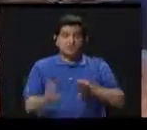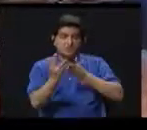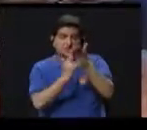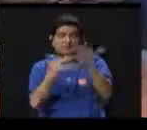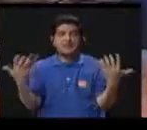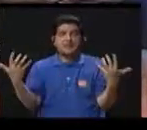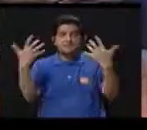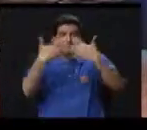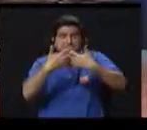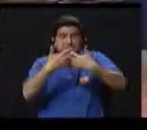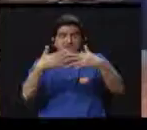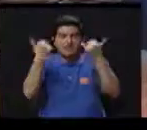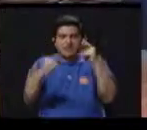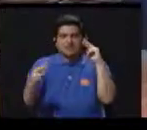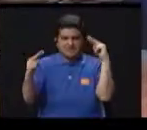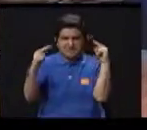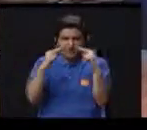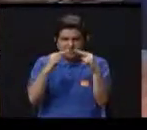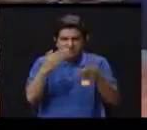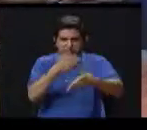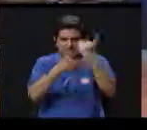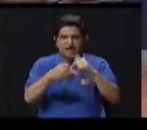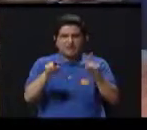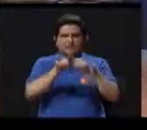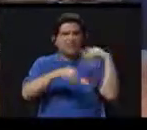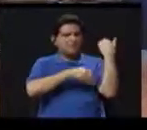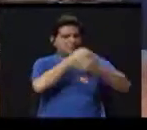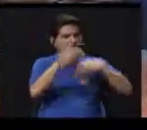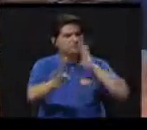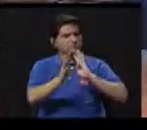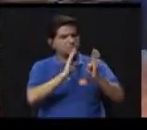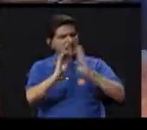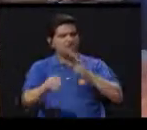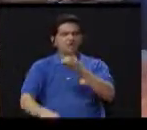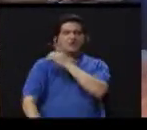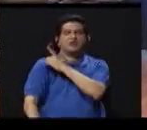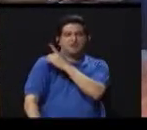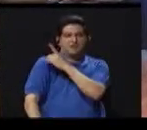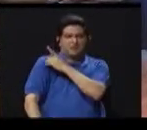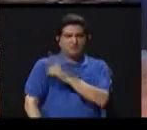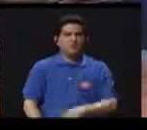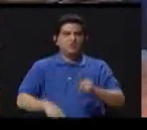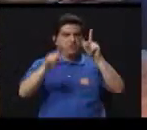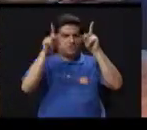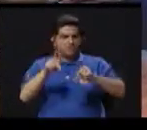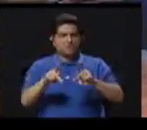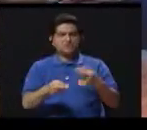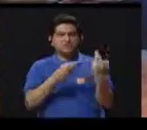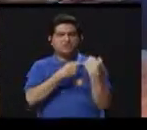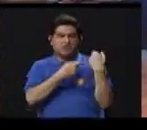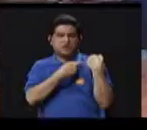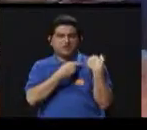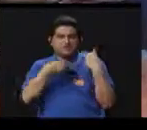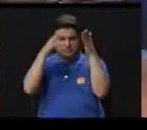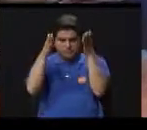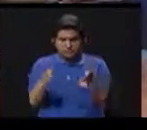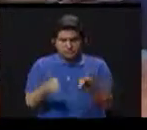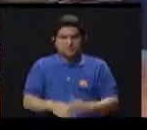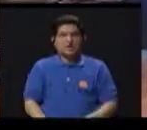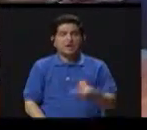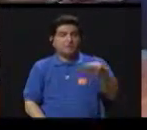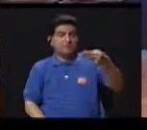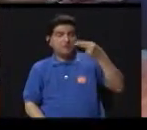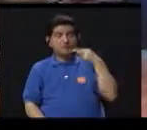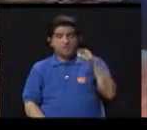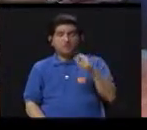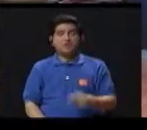ellos como una mezcla, porque los conocíamos y porque también pasamos por un proceso de hablar con las directoras, con las personas que están a cargo de ellos, y